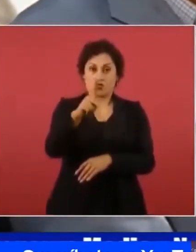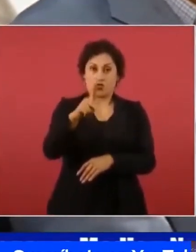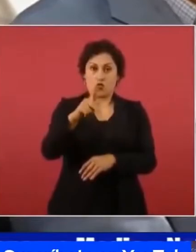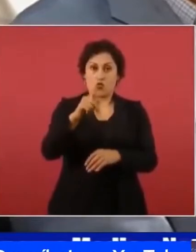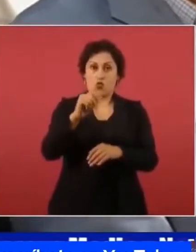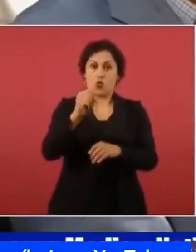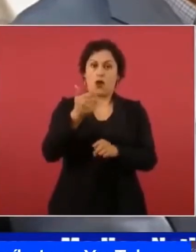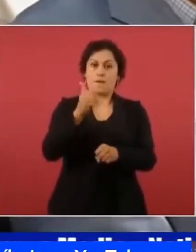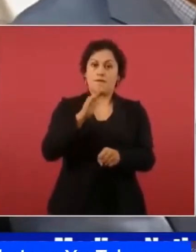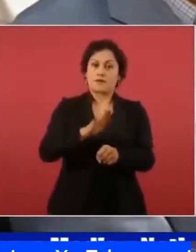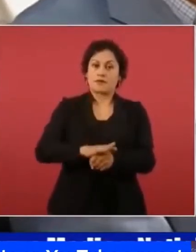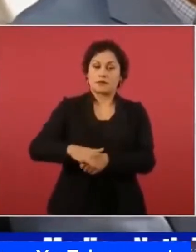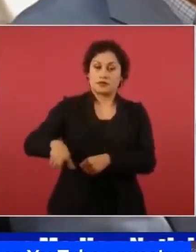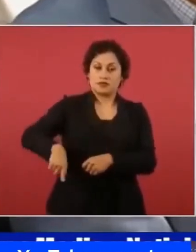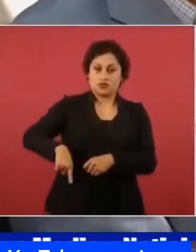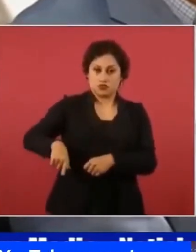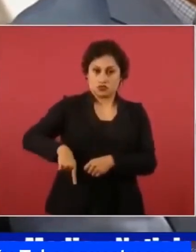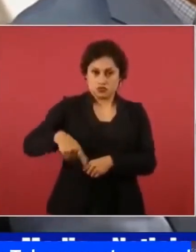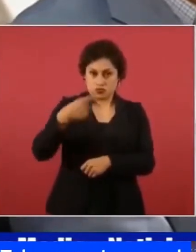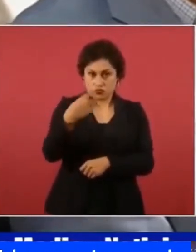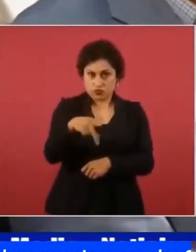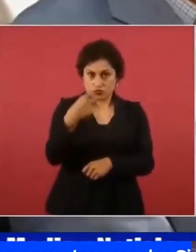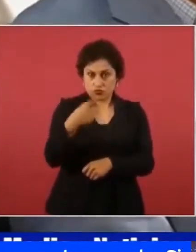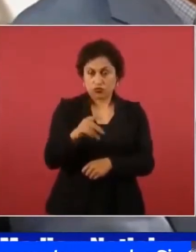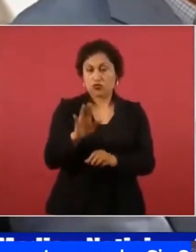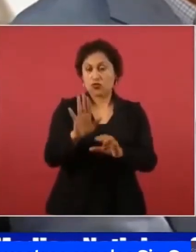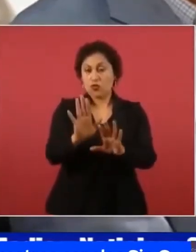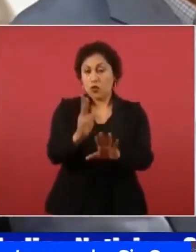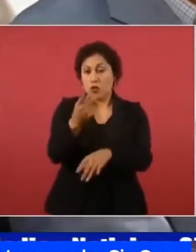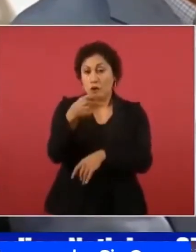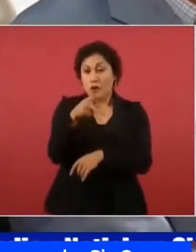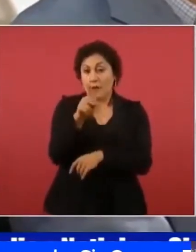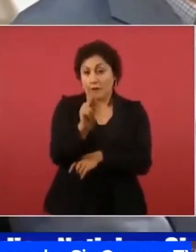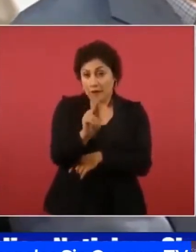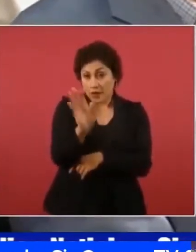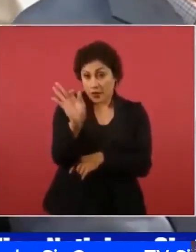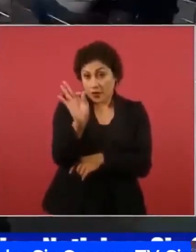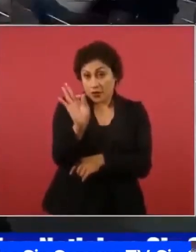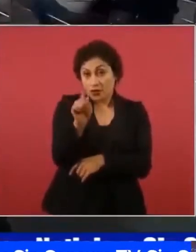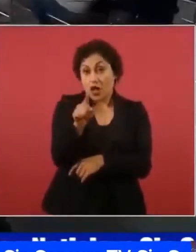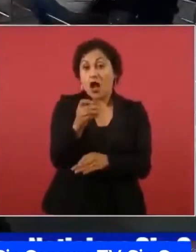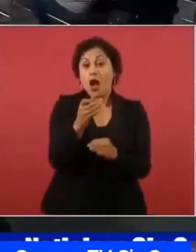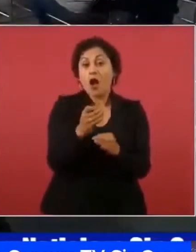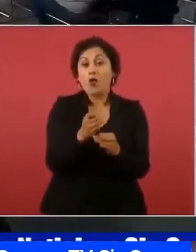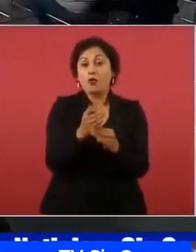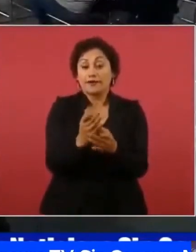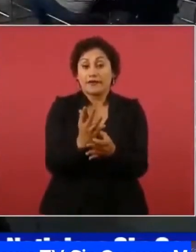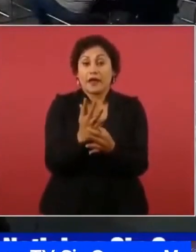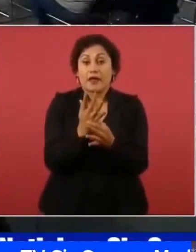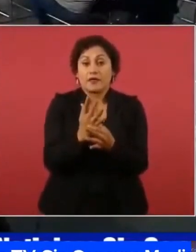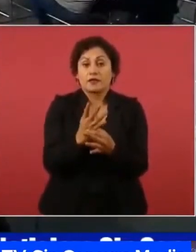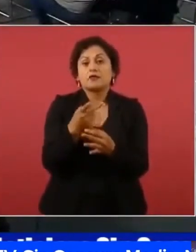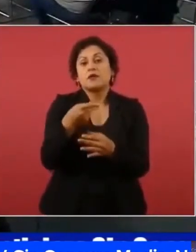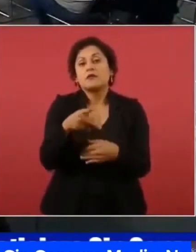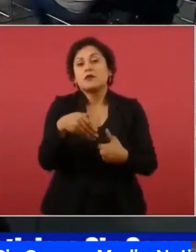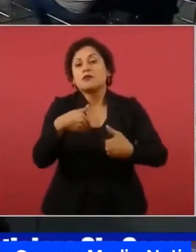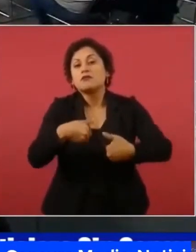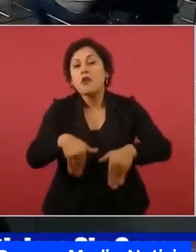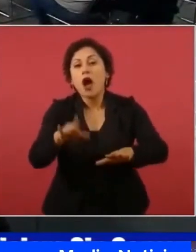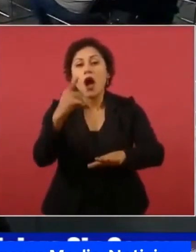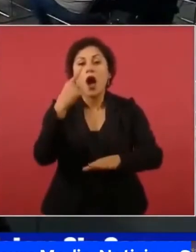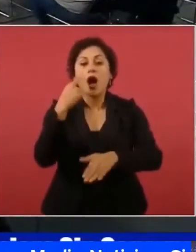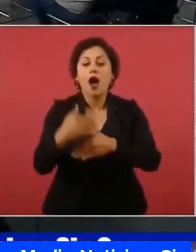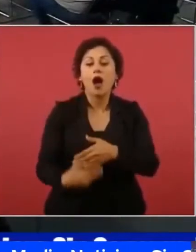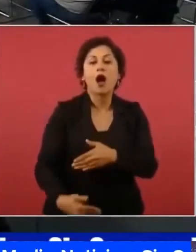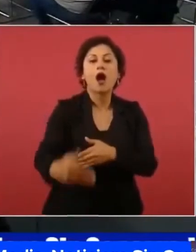solo si no consideraría que en todo caso eso le correspondería pues a la historia calificarlo, es equiparar su gobierno, por ejemplo, con